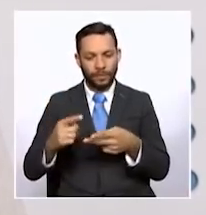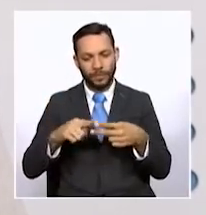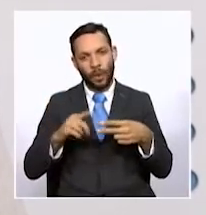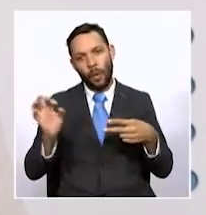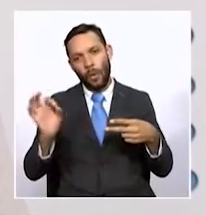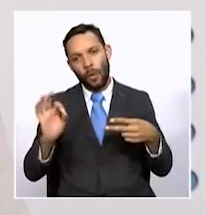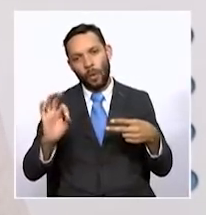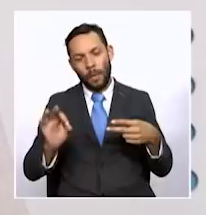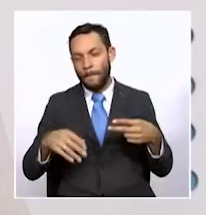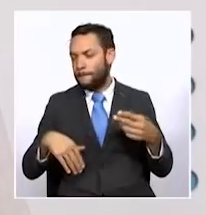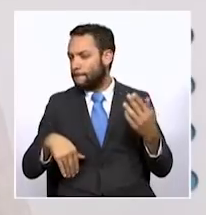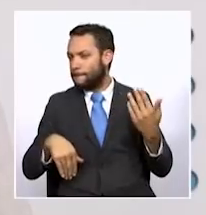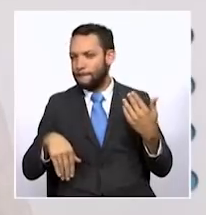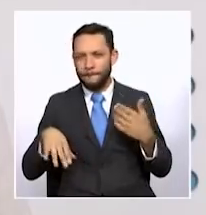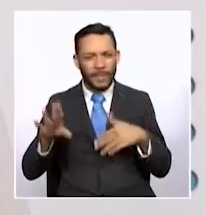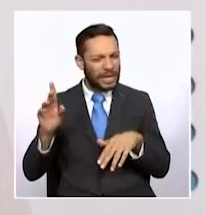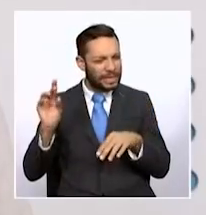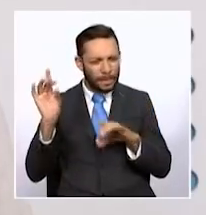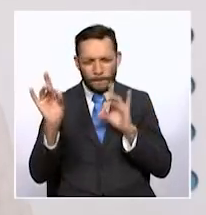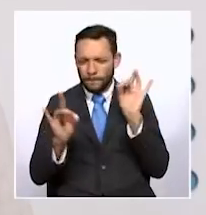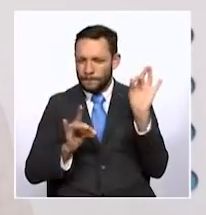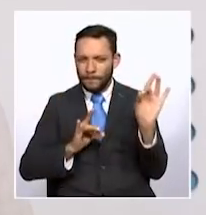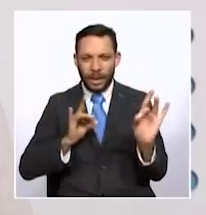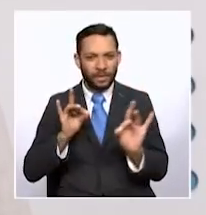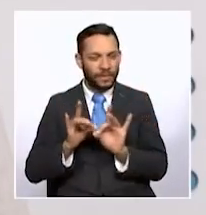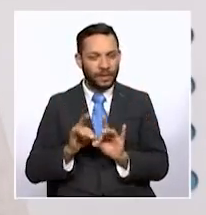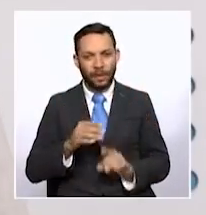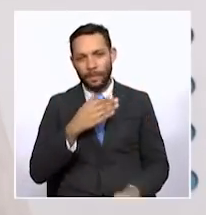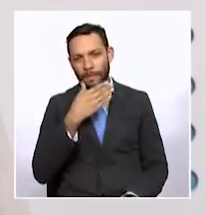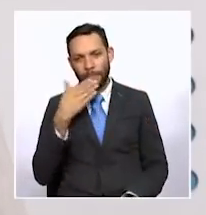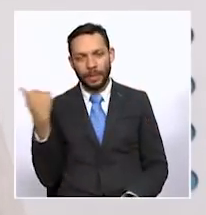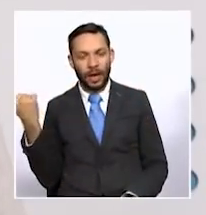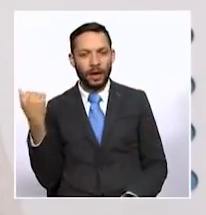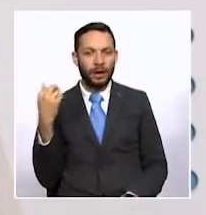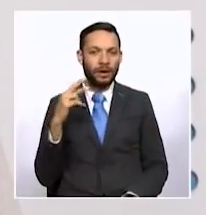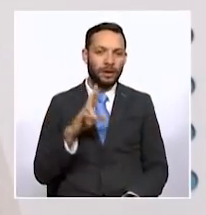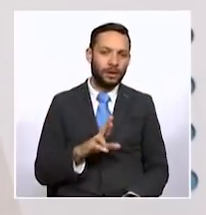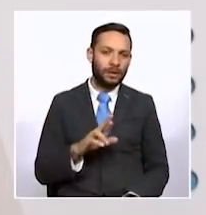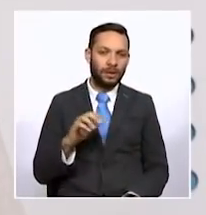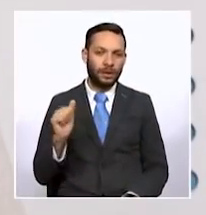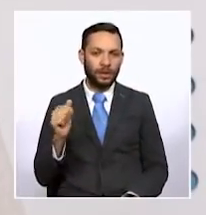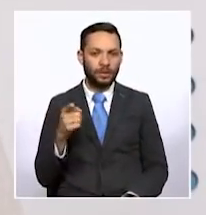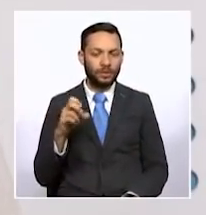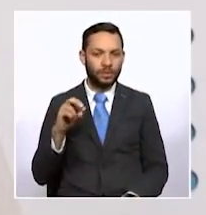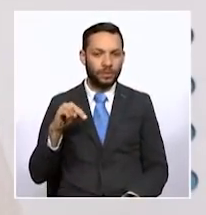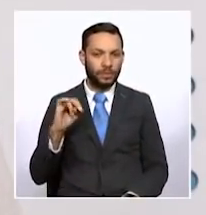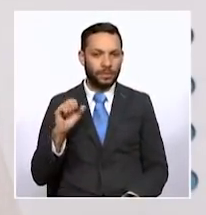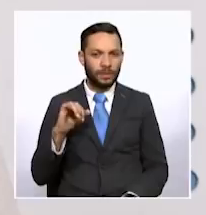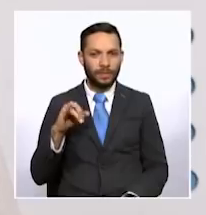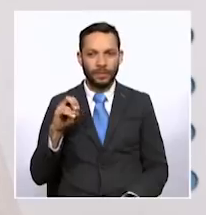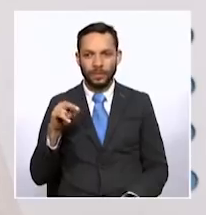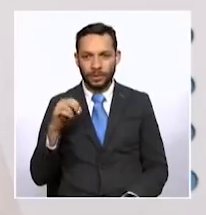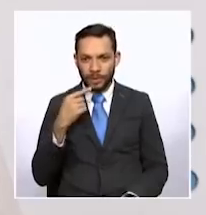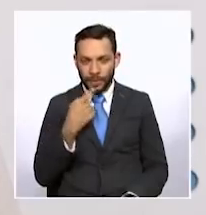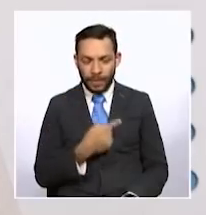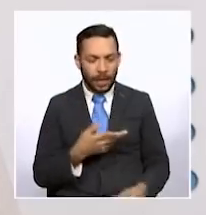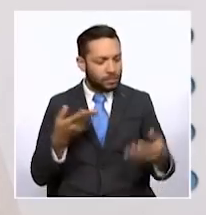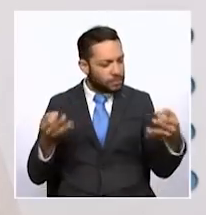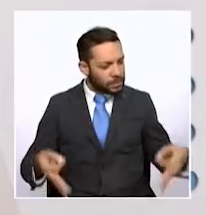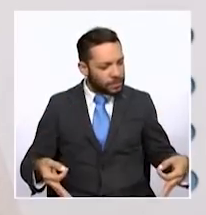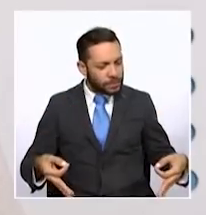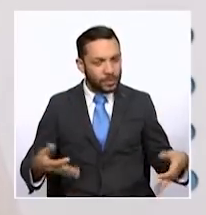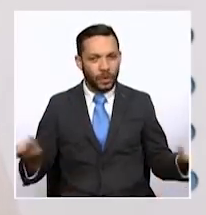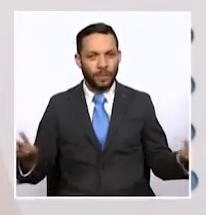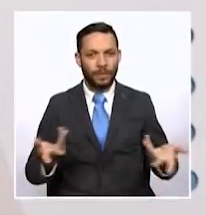patologías que requieren más detalle, es necesario la resonancia. Me explico, una lesión meniscal puntual, o sea, queremos diagnosticar una lesión del